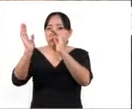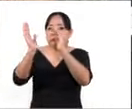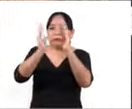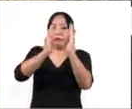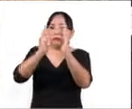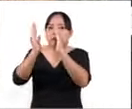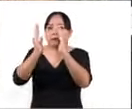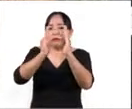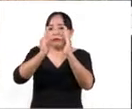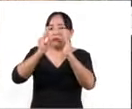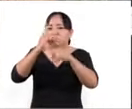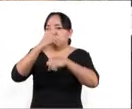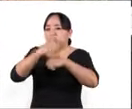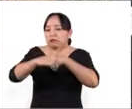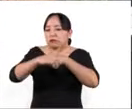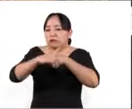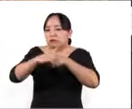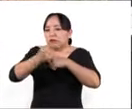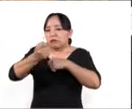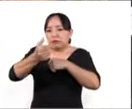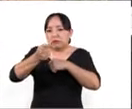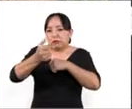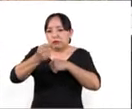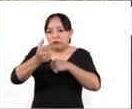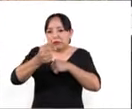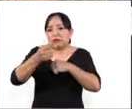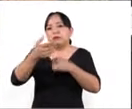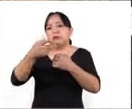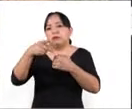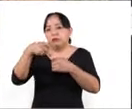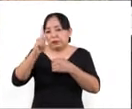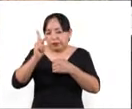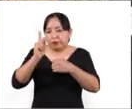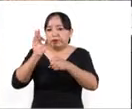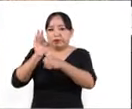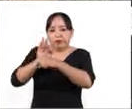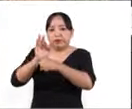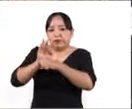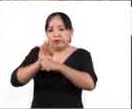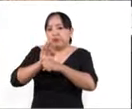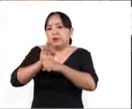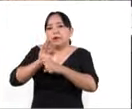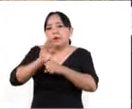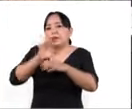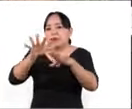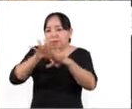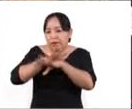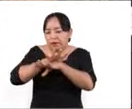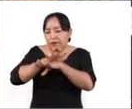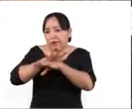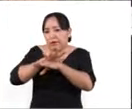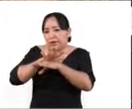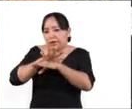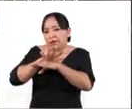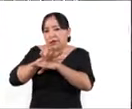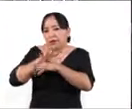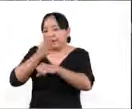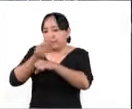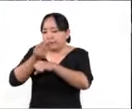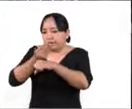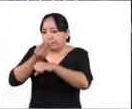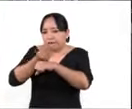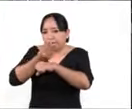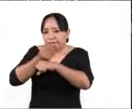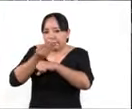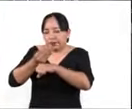menores, básicamente la junta constructiva, que le ponen un tapajuntas, que fue la que se dañó, se sustituye y esto.